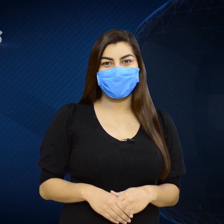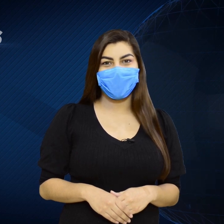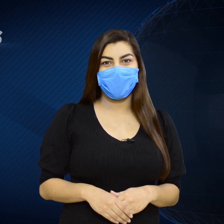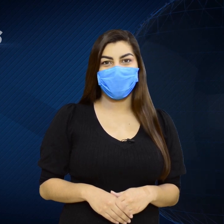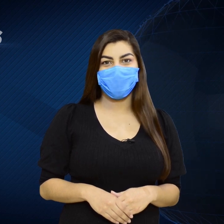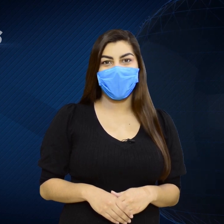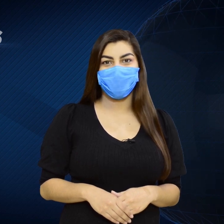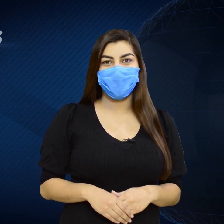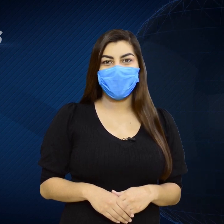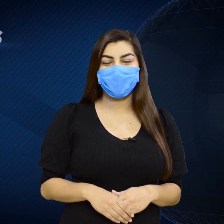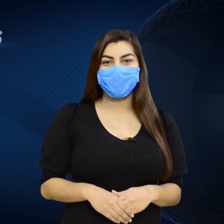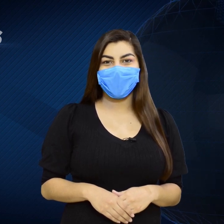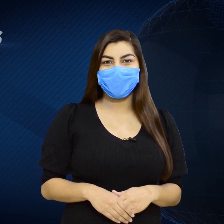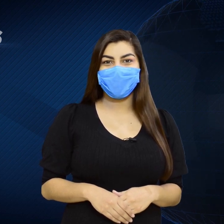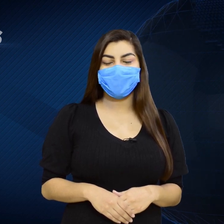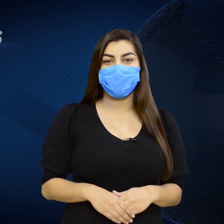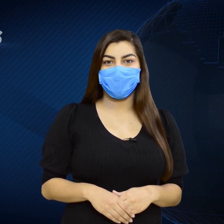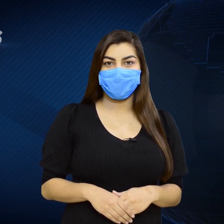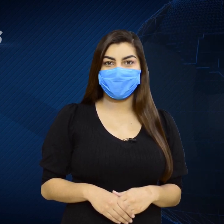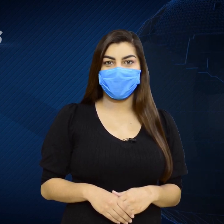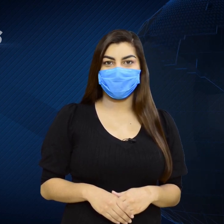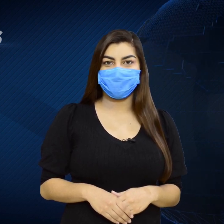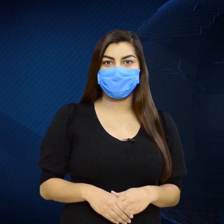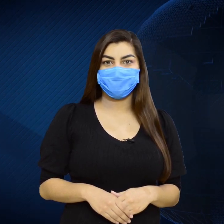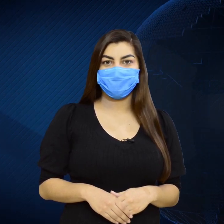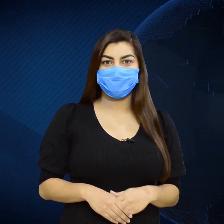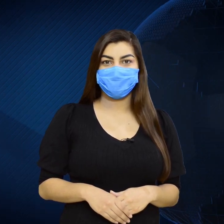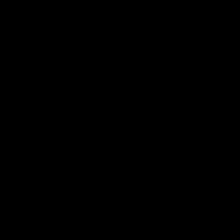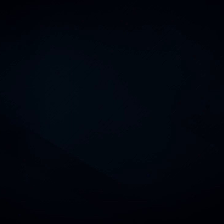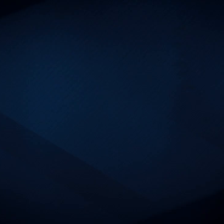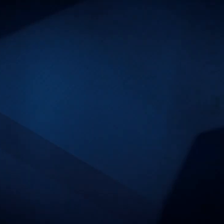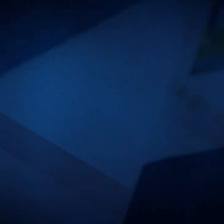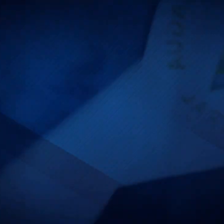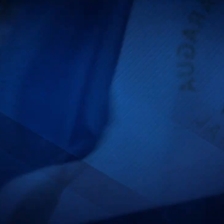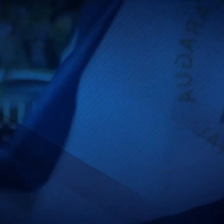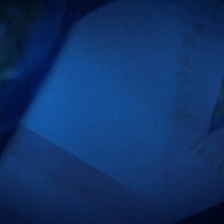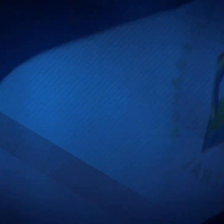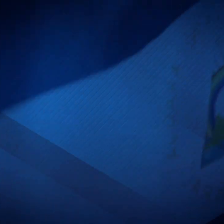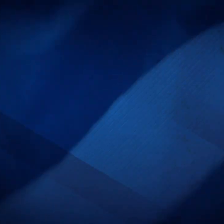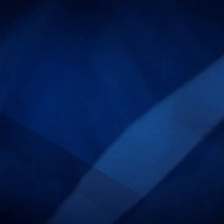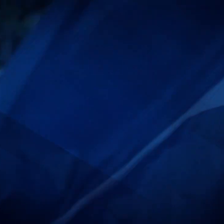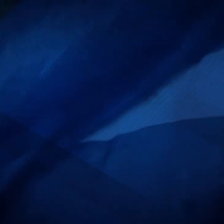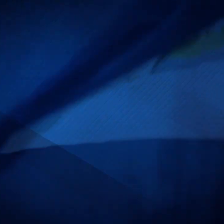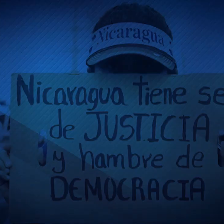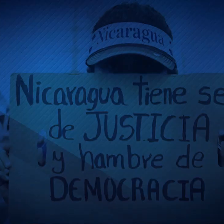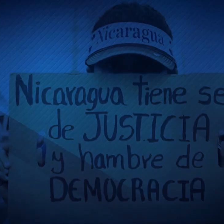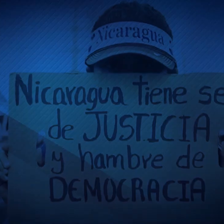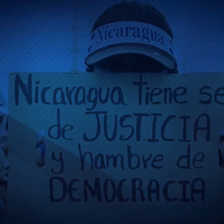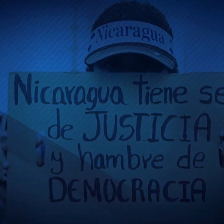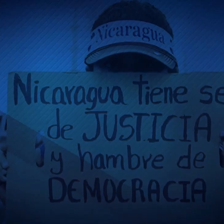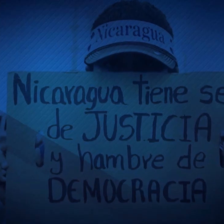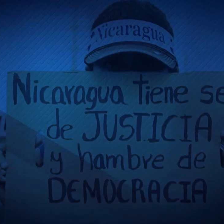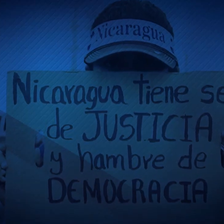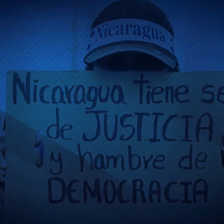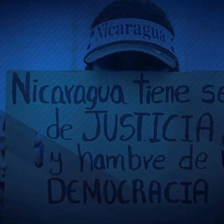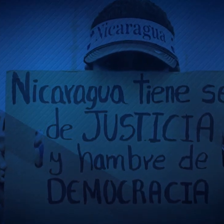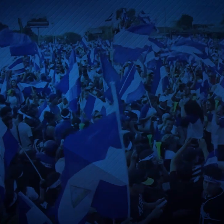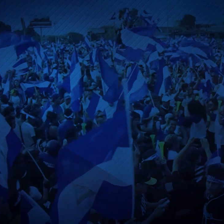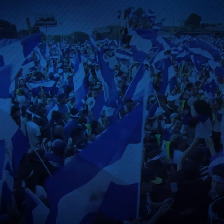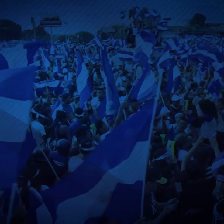es estar informado. Muchas gracias y buenas tardes. Una Nicaragua en paz, justicia y